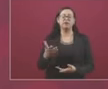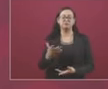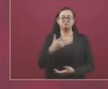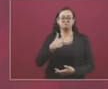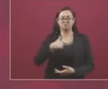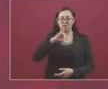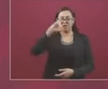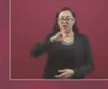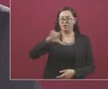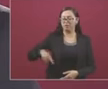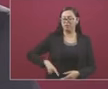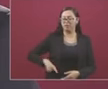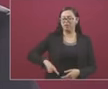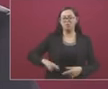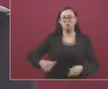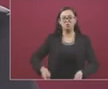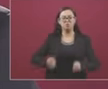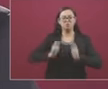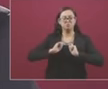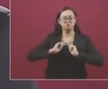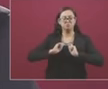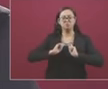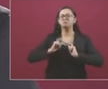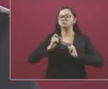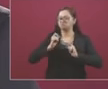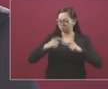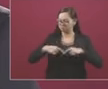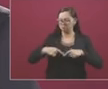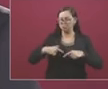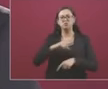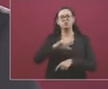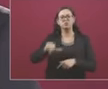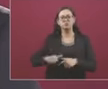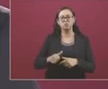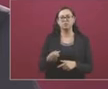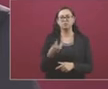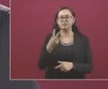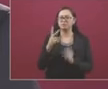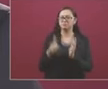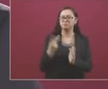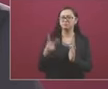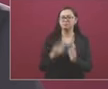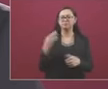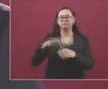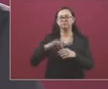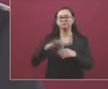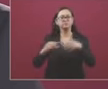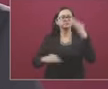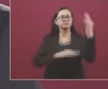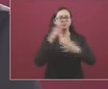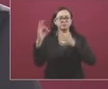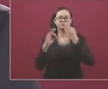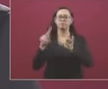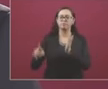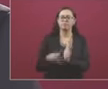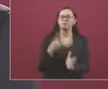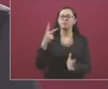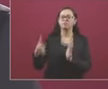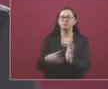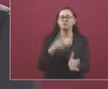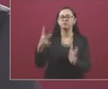y en las tres campañas presidenciales posteriores a ese cargo reiteré tal